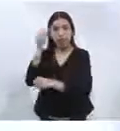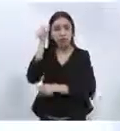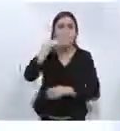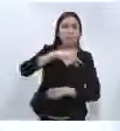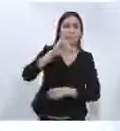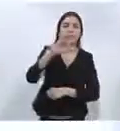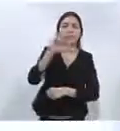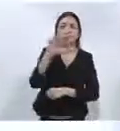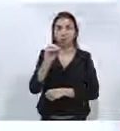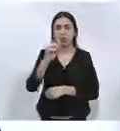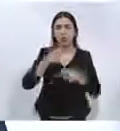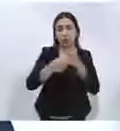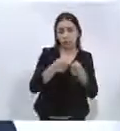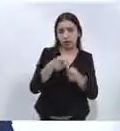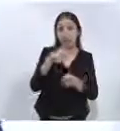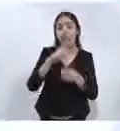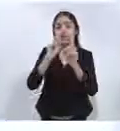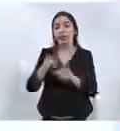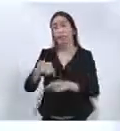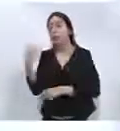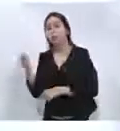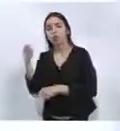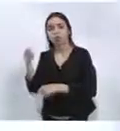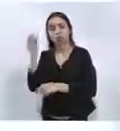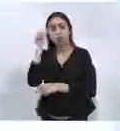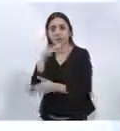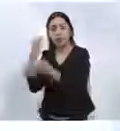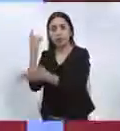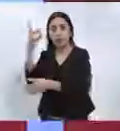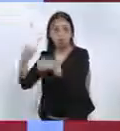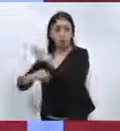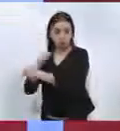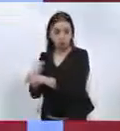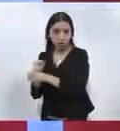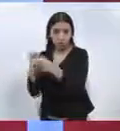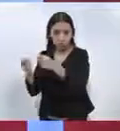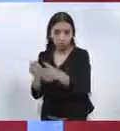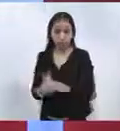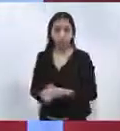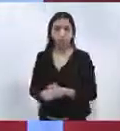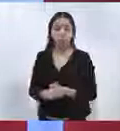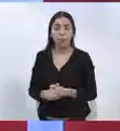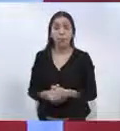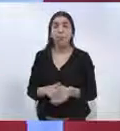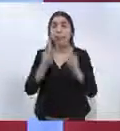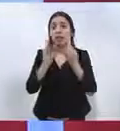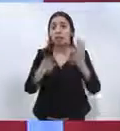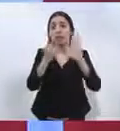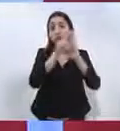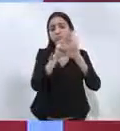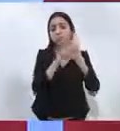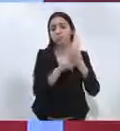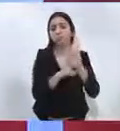sí, y los créditos hipotecarios van ya hasta 8 años con años de gracia, ¿verdad? Los requisitos, presidente, porque siempre se ha hablado también de la necesidad